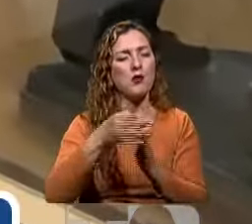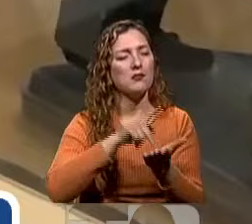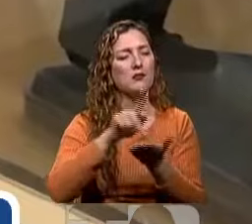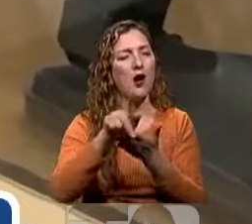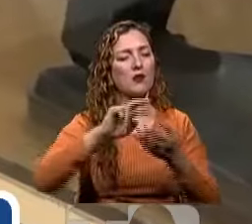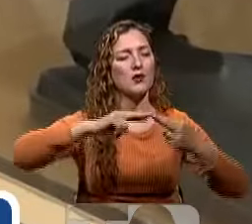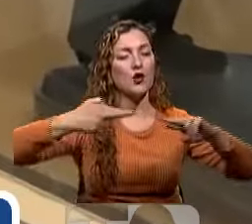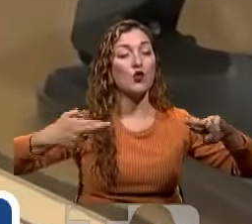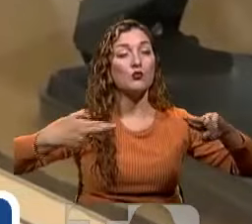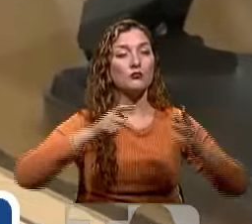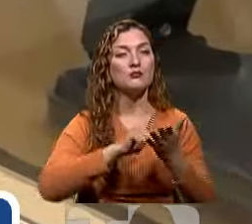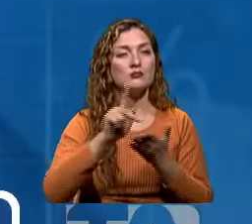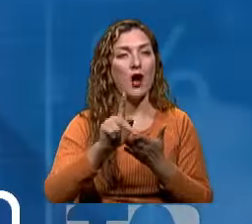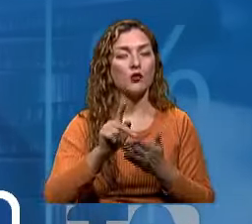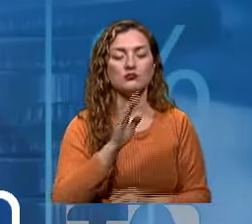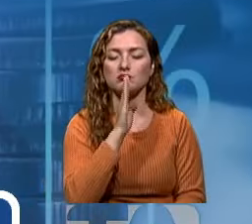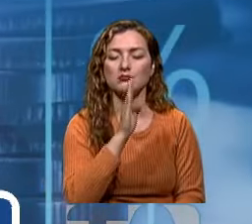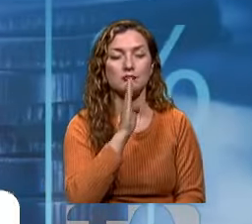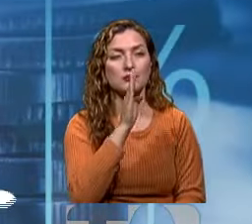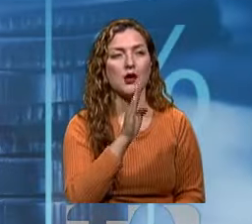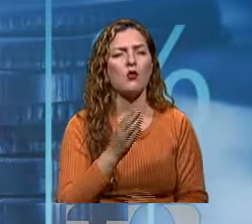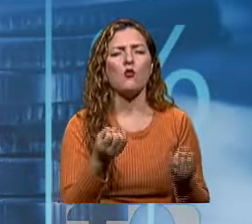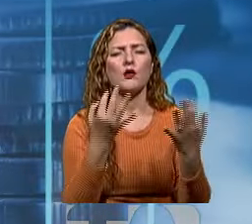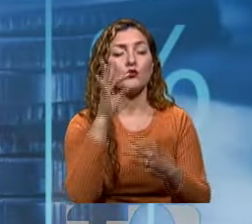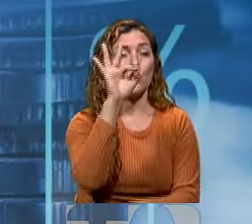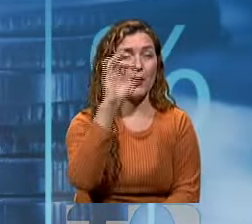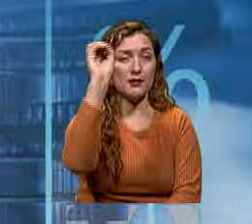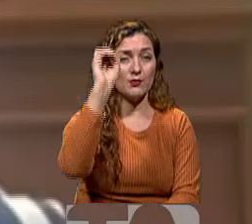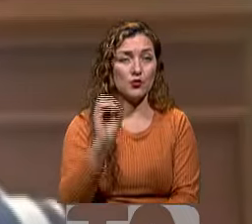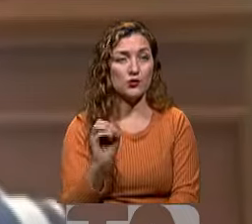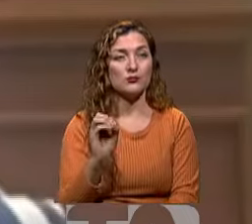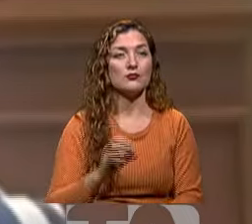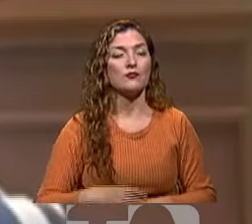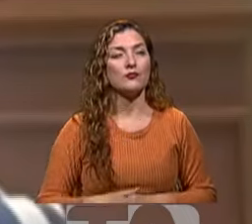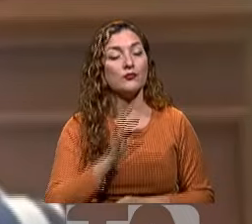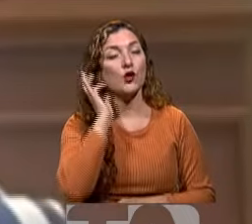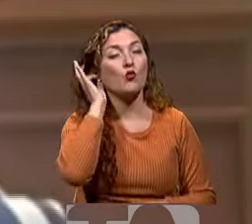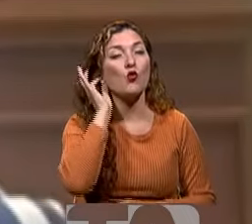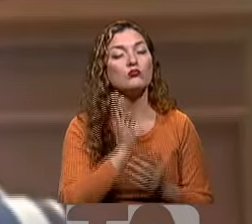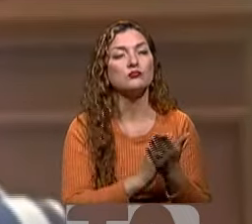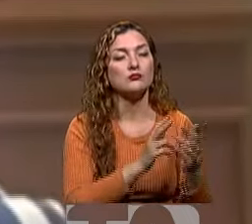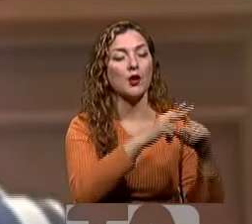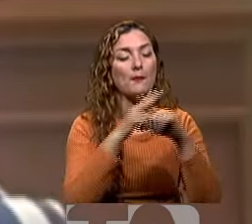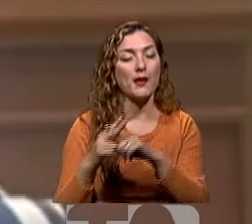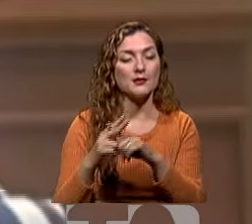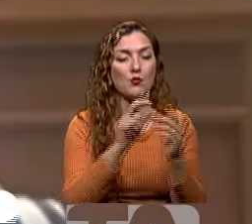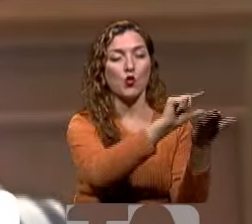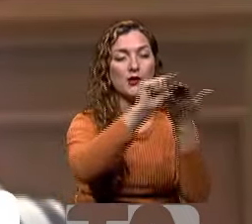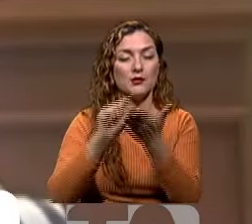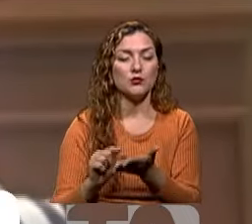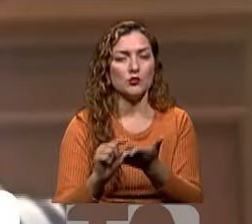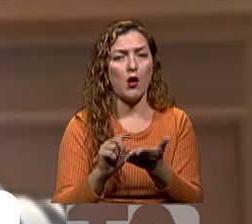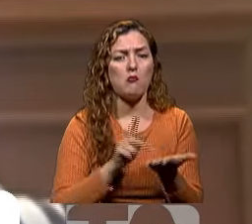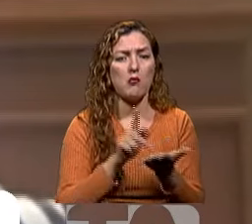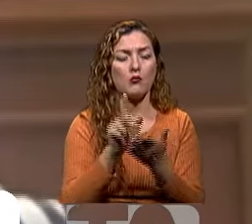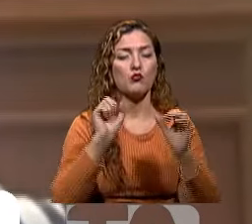de la región con sus pagos crediticios, alcanzando el 90%. Cuando una mujer accede a un crédito es porque lo puede